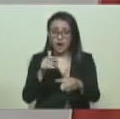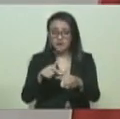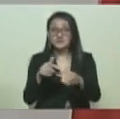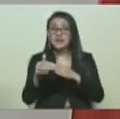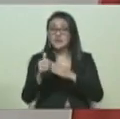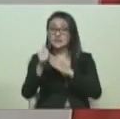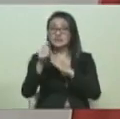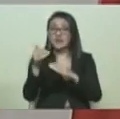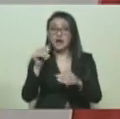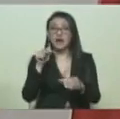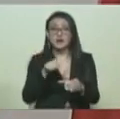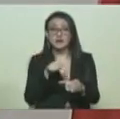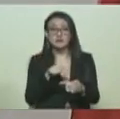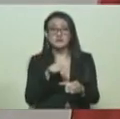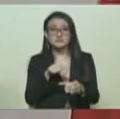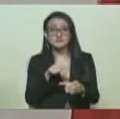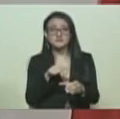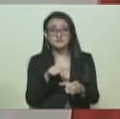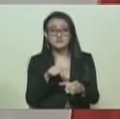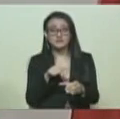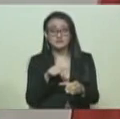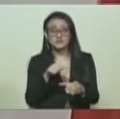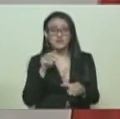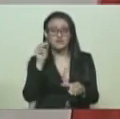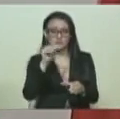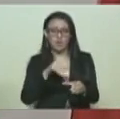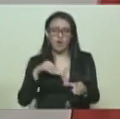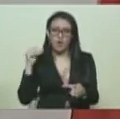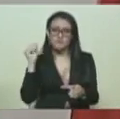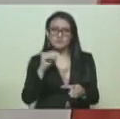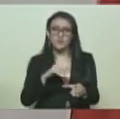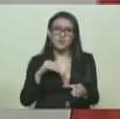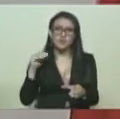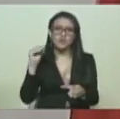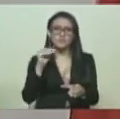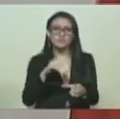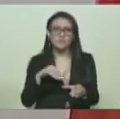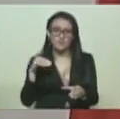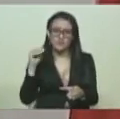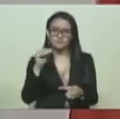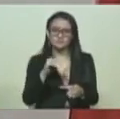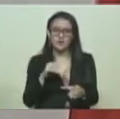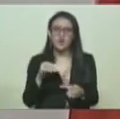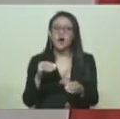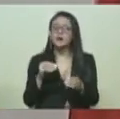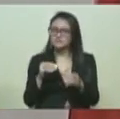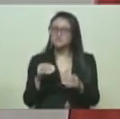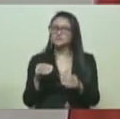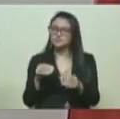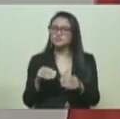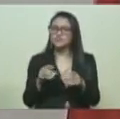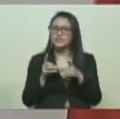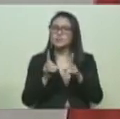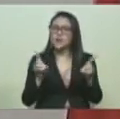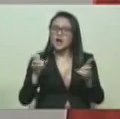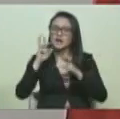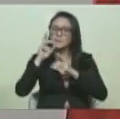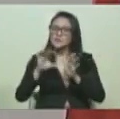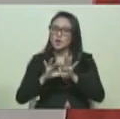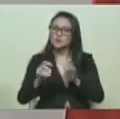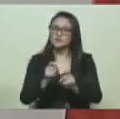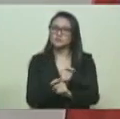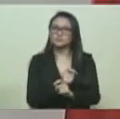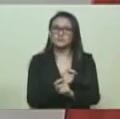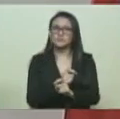que aparecen y hacen llamados, supuestos llamados a la democracia y al respeto a la Constitución.